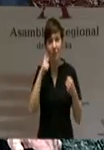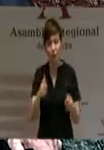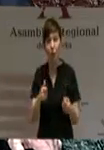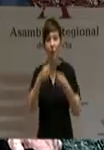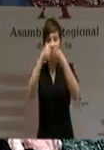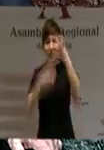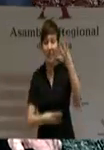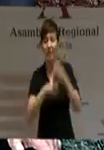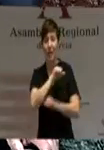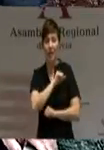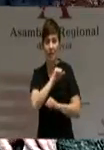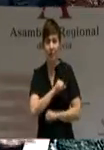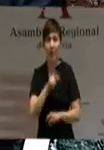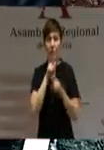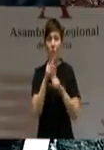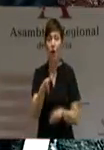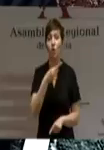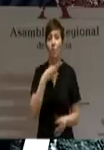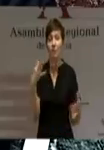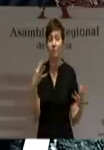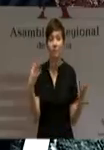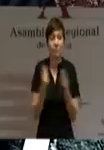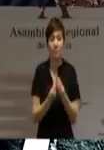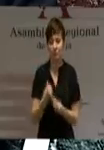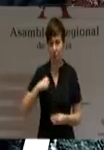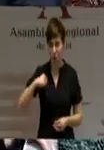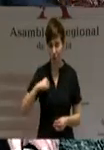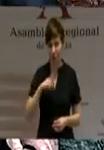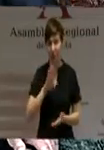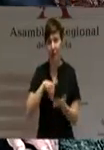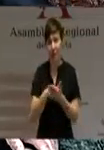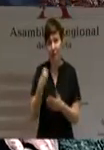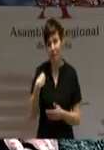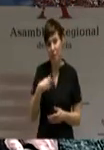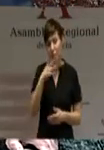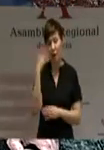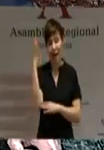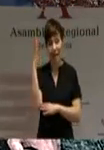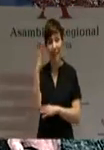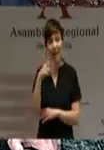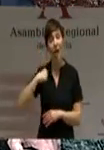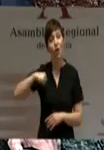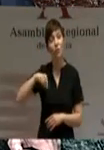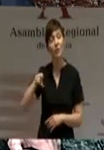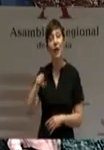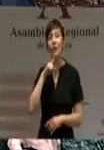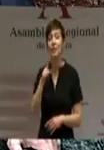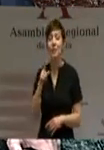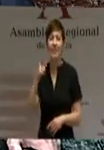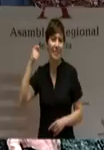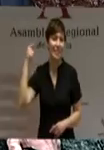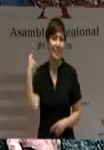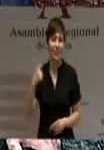colapsos hospitalarios como el que hemos constatado recientemente en el Hospital Virgen de la Risaca. La sanidad se encarece con la